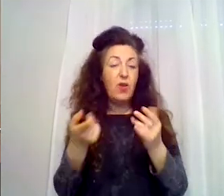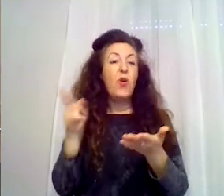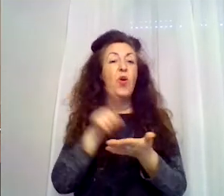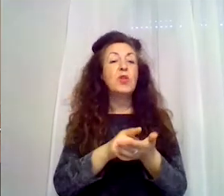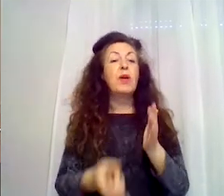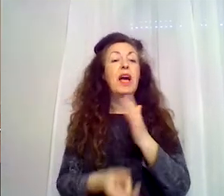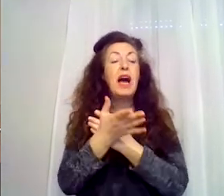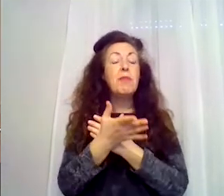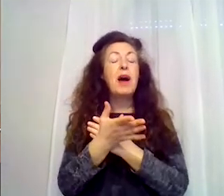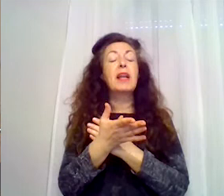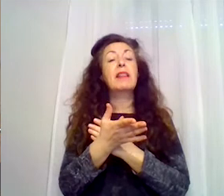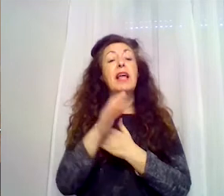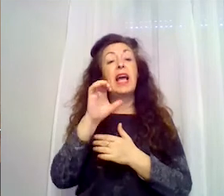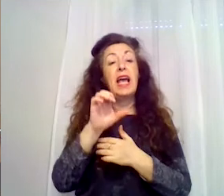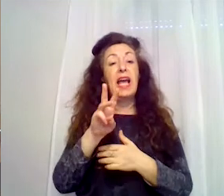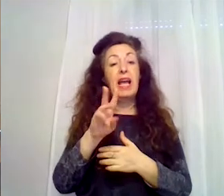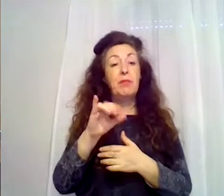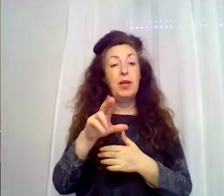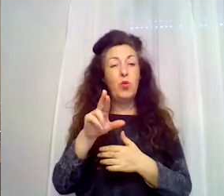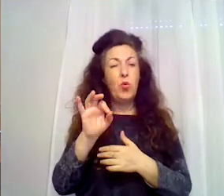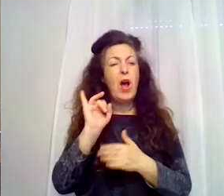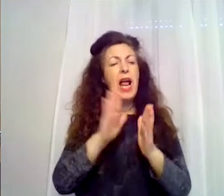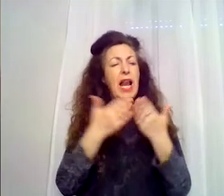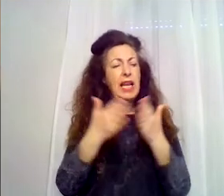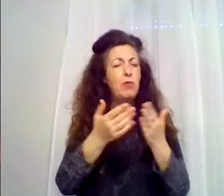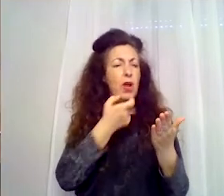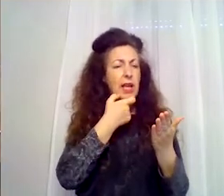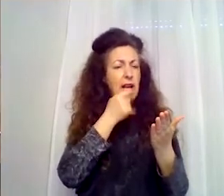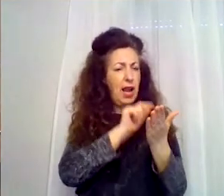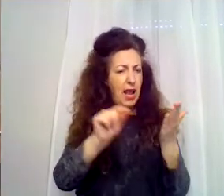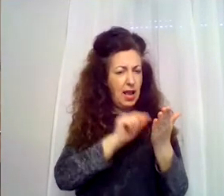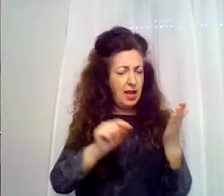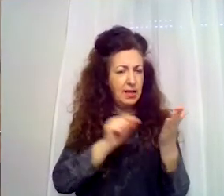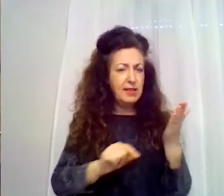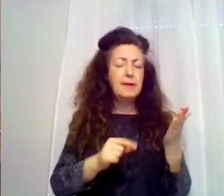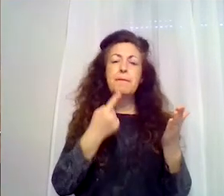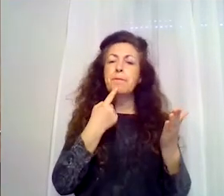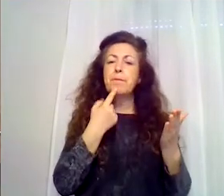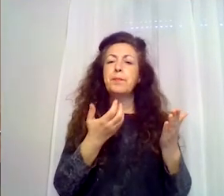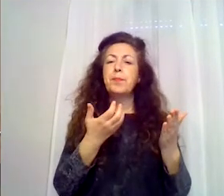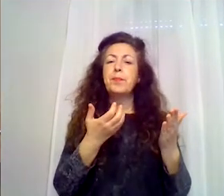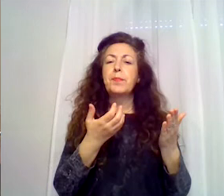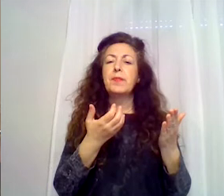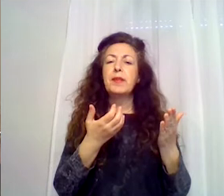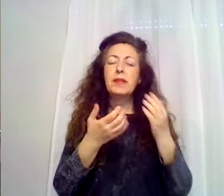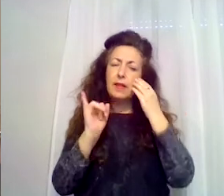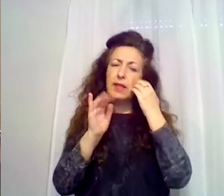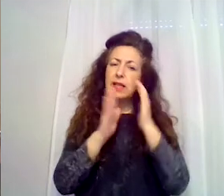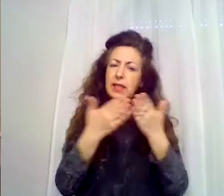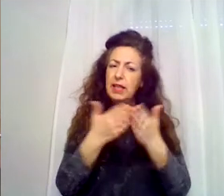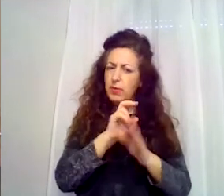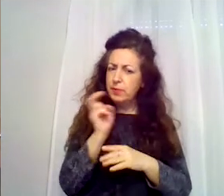decir, citada Epicuro, y tenía muchísimo más. Todo el estoicismo posterior está